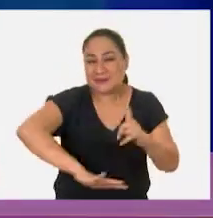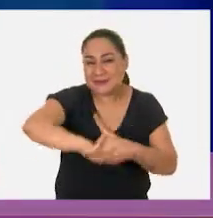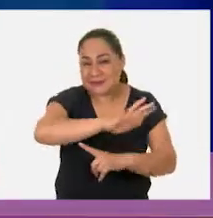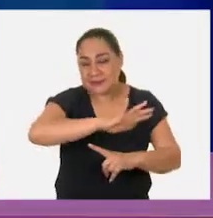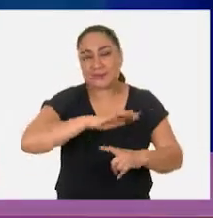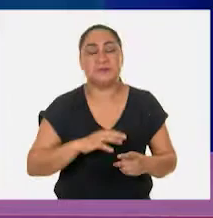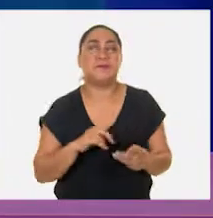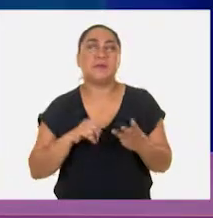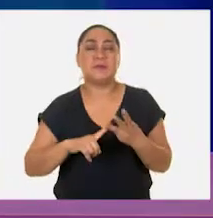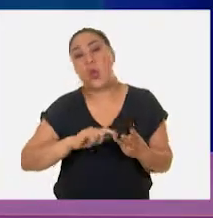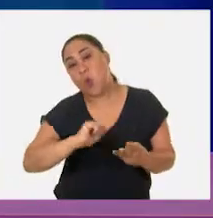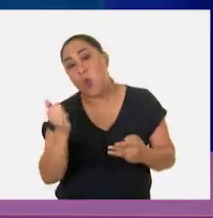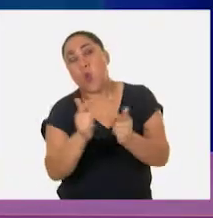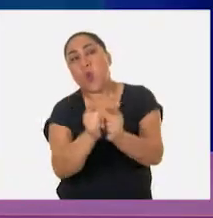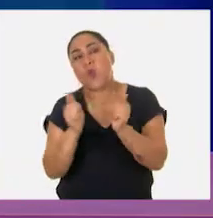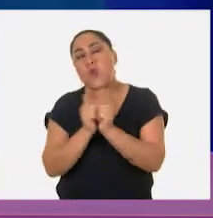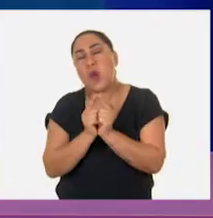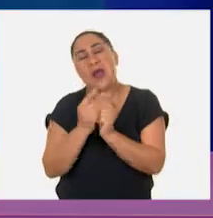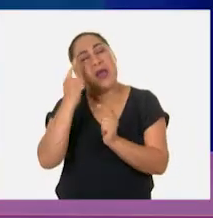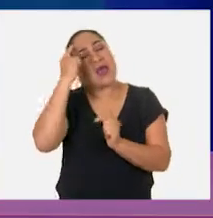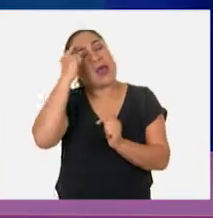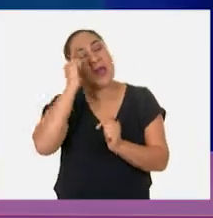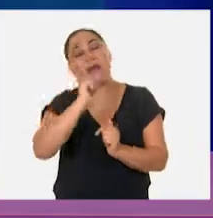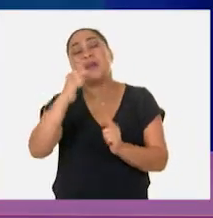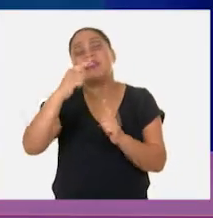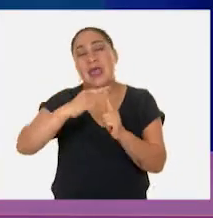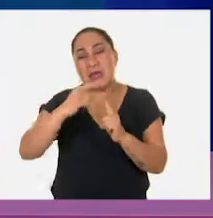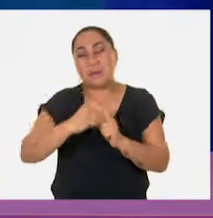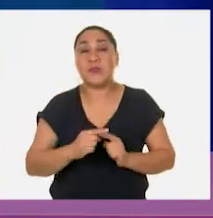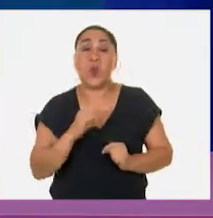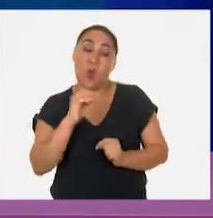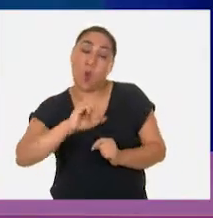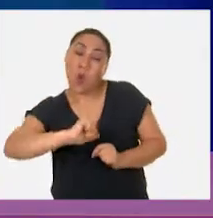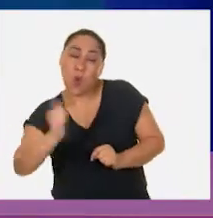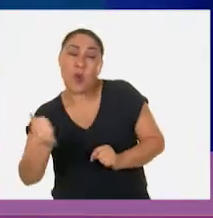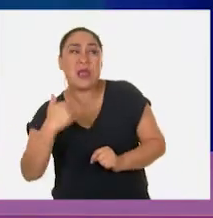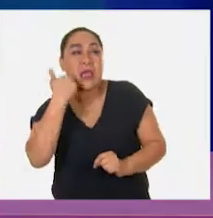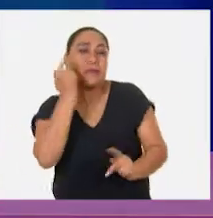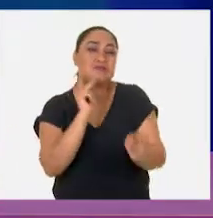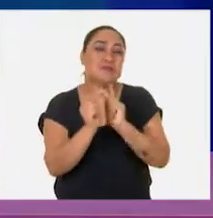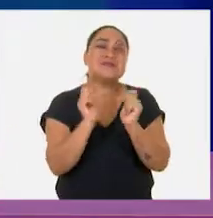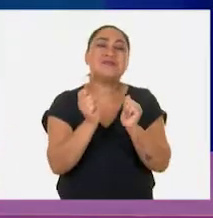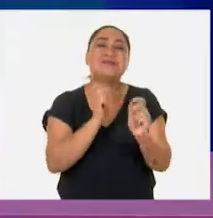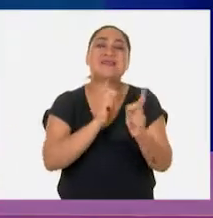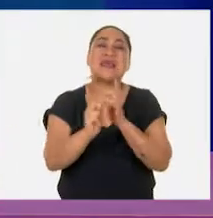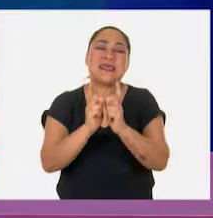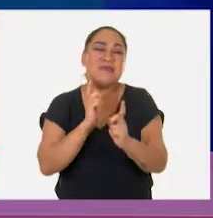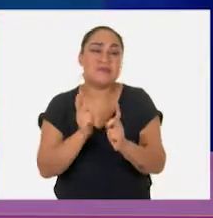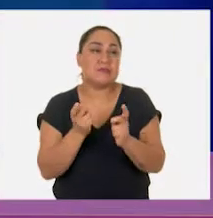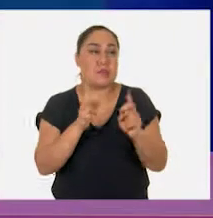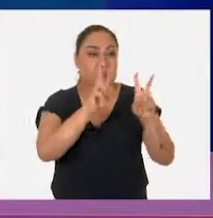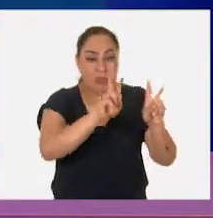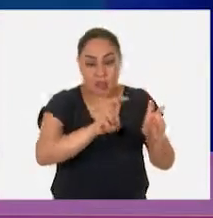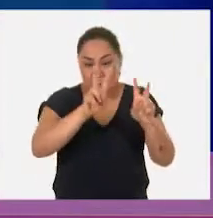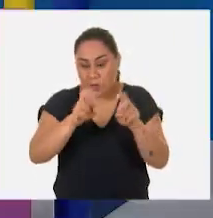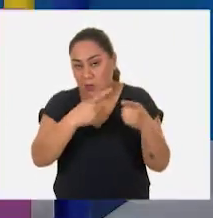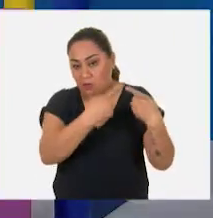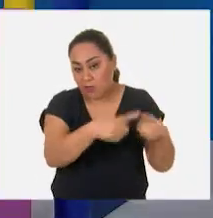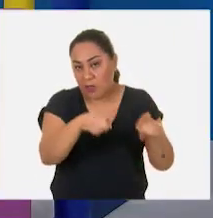tareas que realizamos. Y otras también querían hablar sobre la convivencia. Uf, en fin,